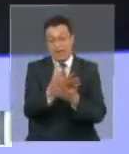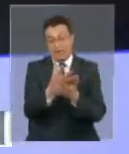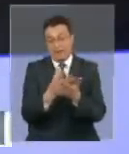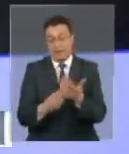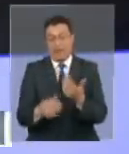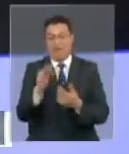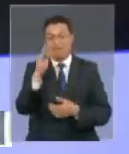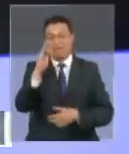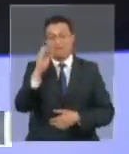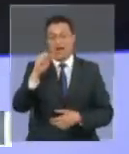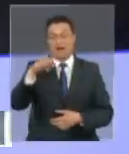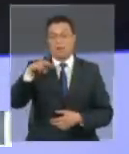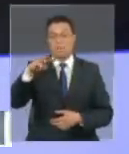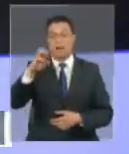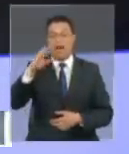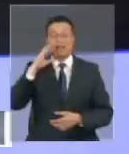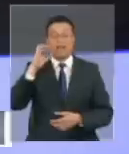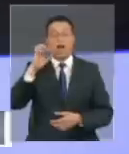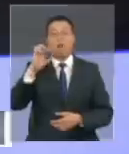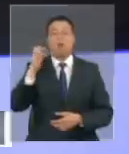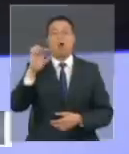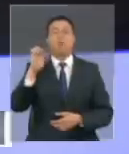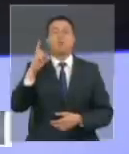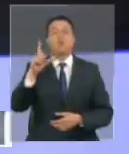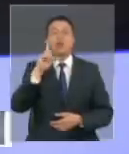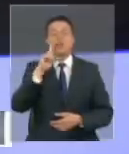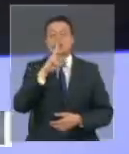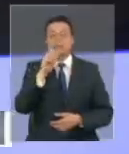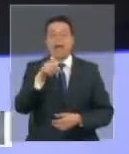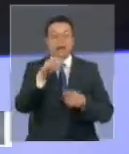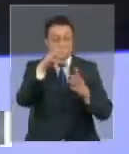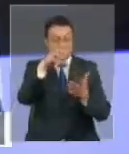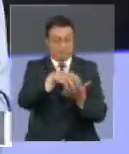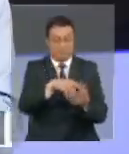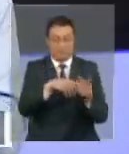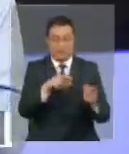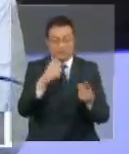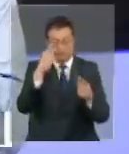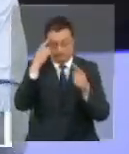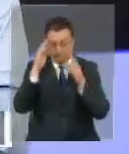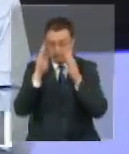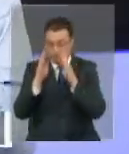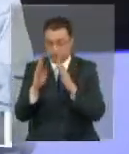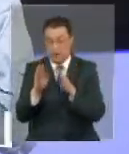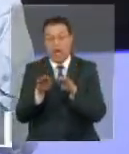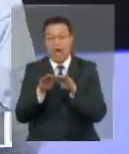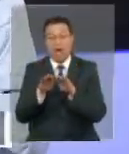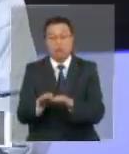esta farmacia populista, este centro de encargos de remedio, y concentrar el